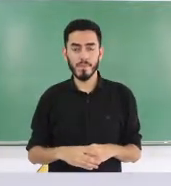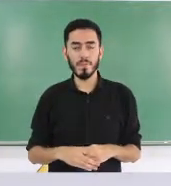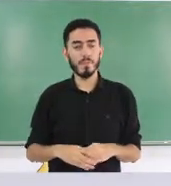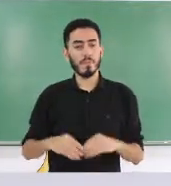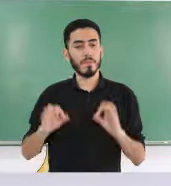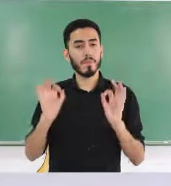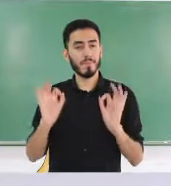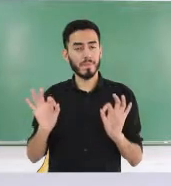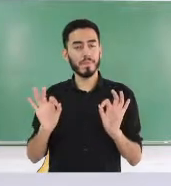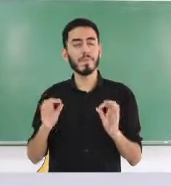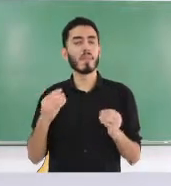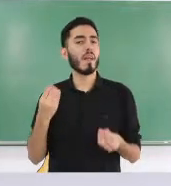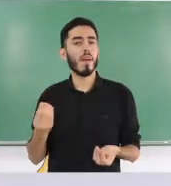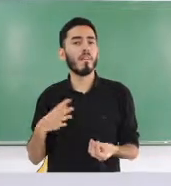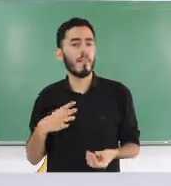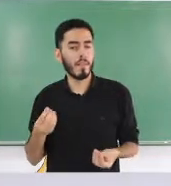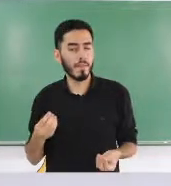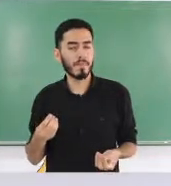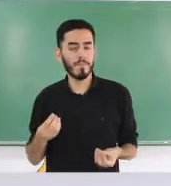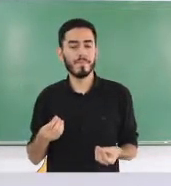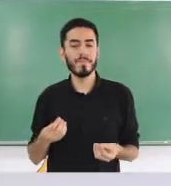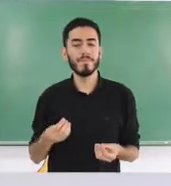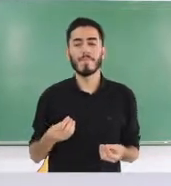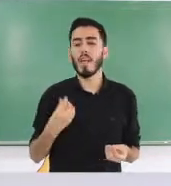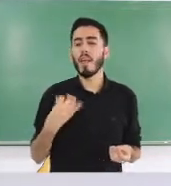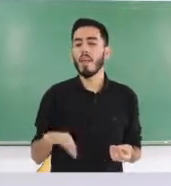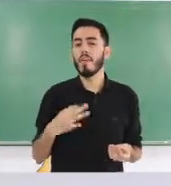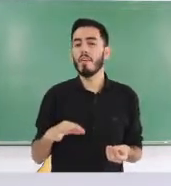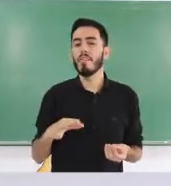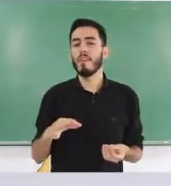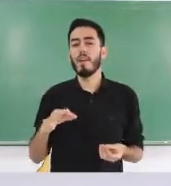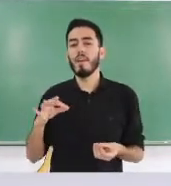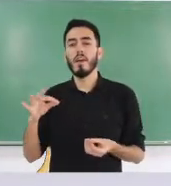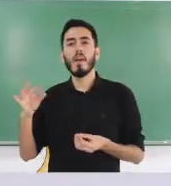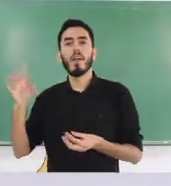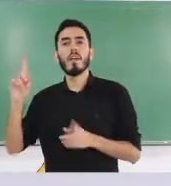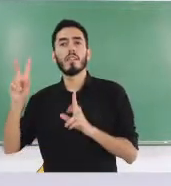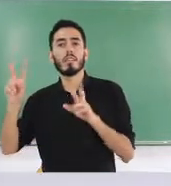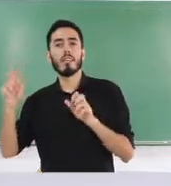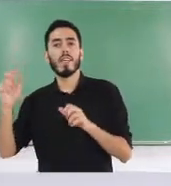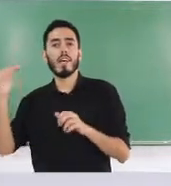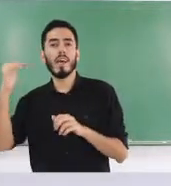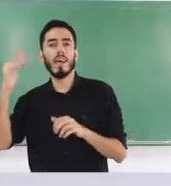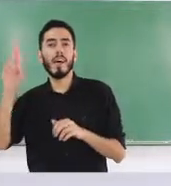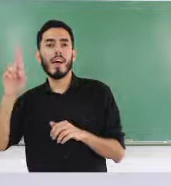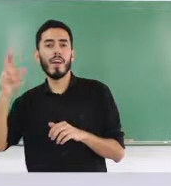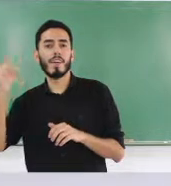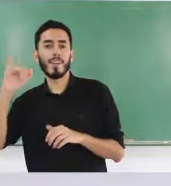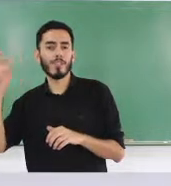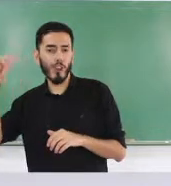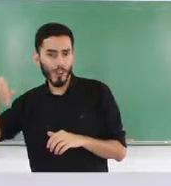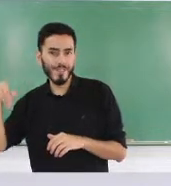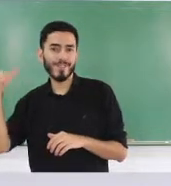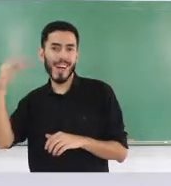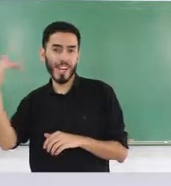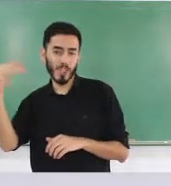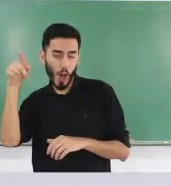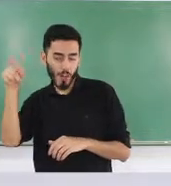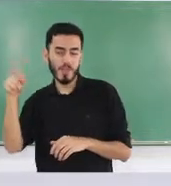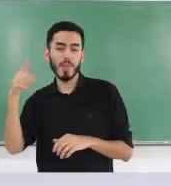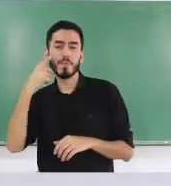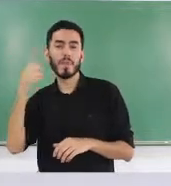Ahora bien, ¿qué es lo que debemos hacer? Vamos a plasmar las razones. Fíjense que acá tenemos OS